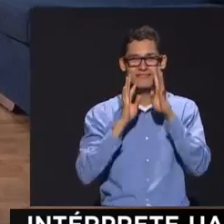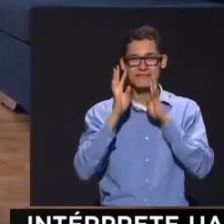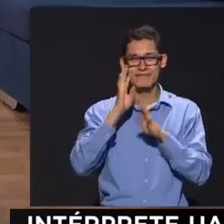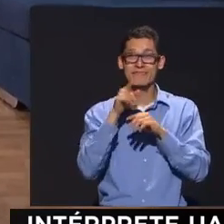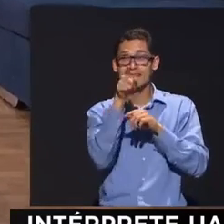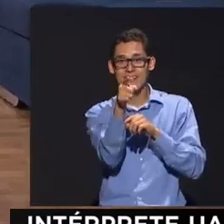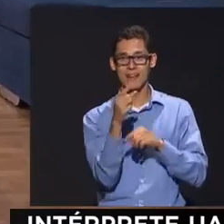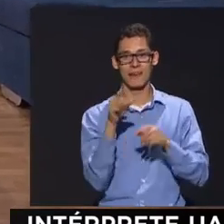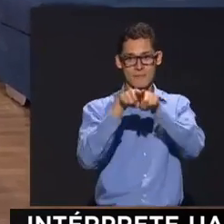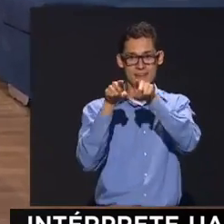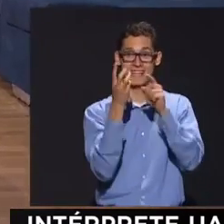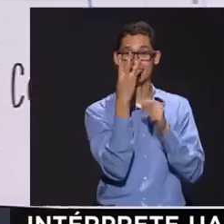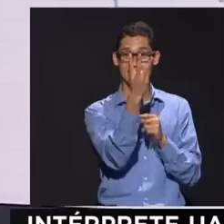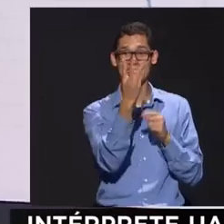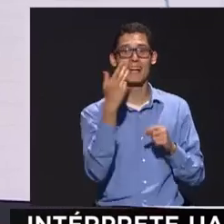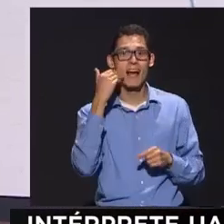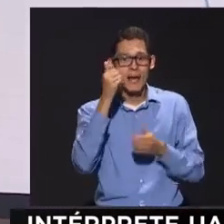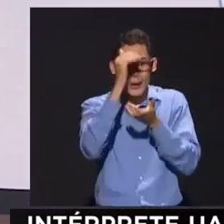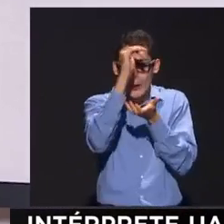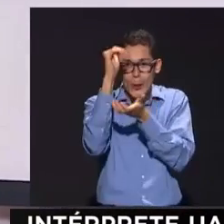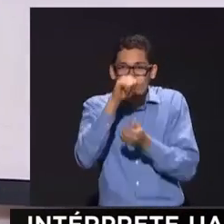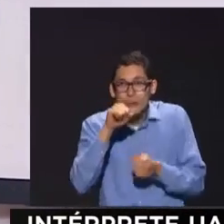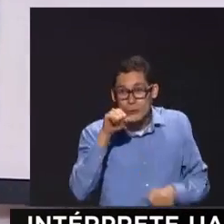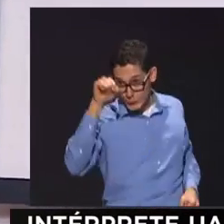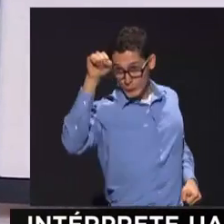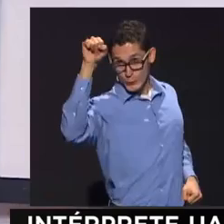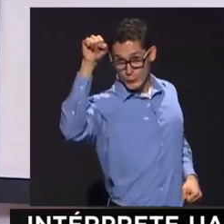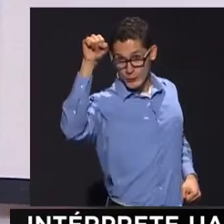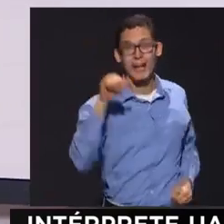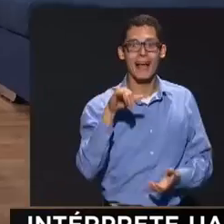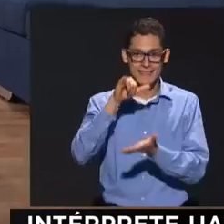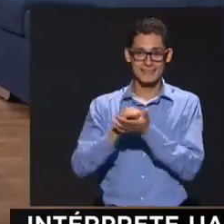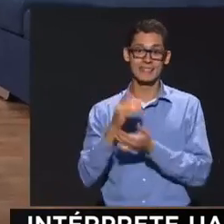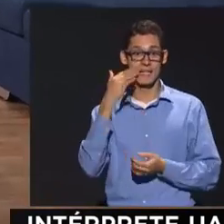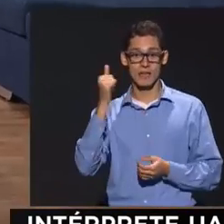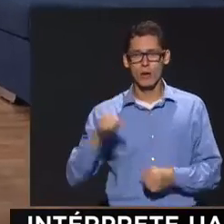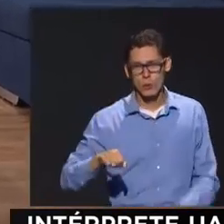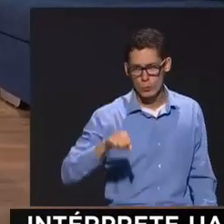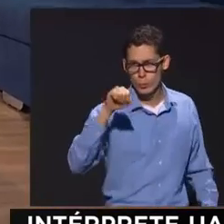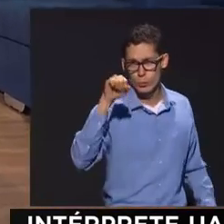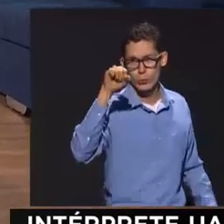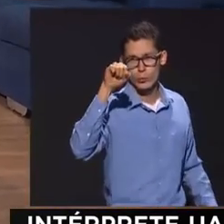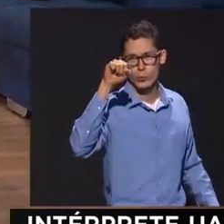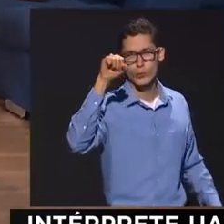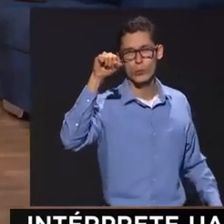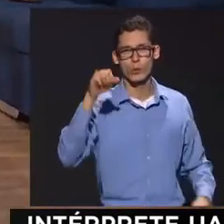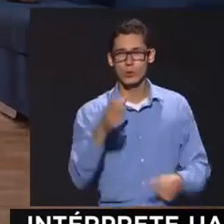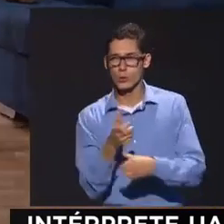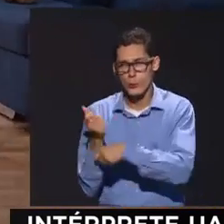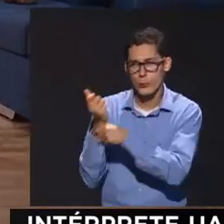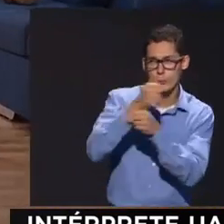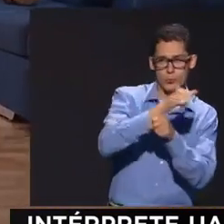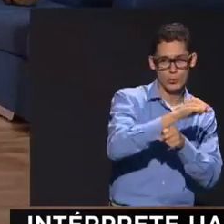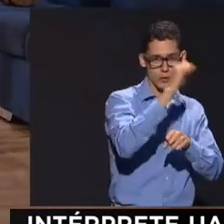vamos a estar volando y vamos a repetirse rápidamente esos dos o tres movimientos volando estamos en el aire estamos en el aire y